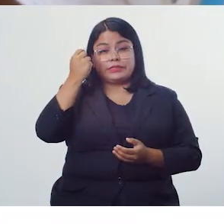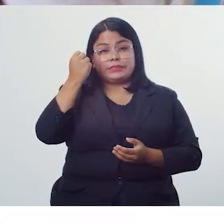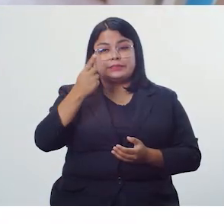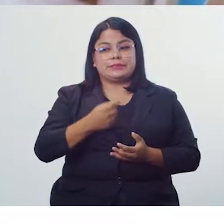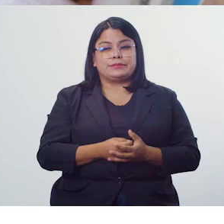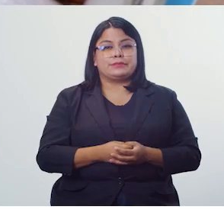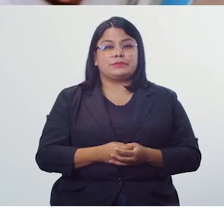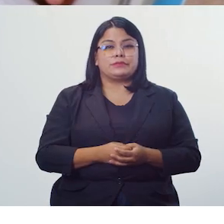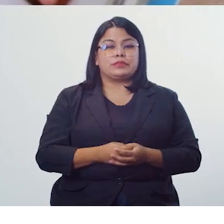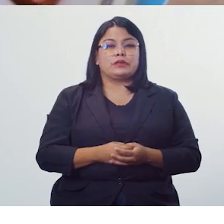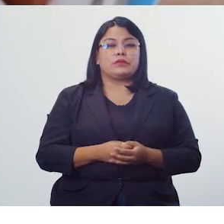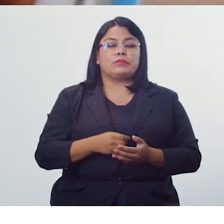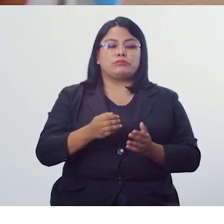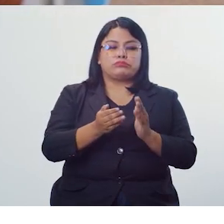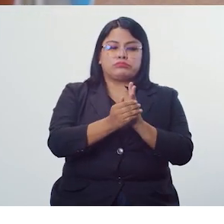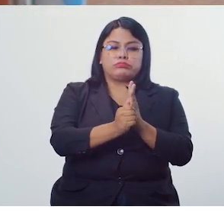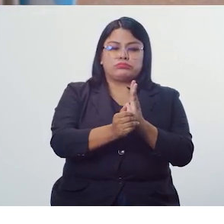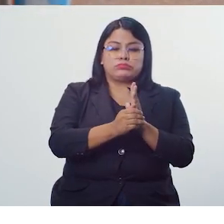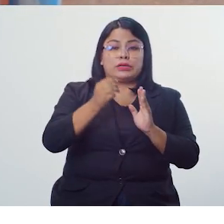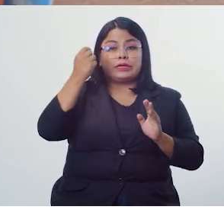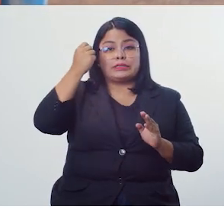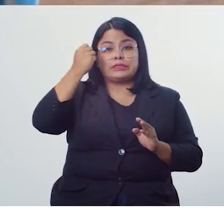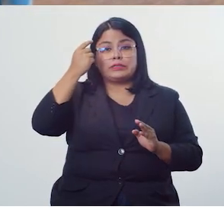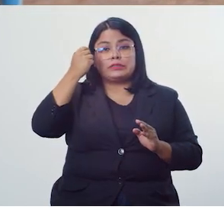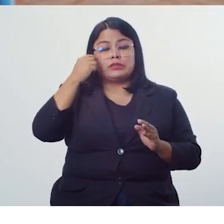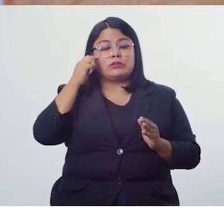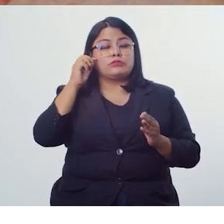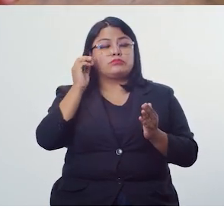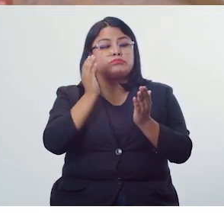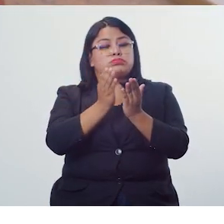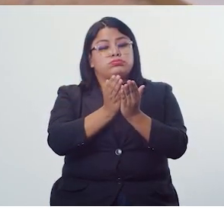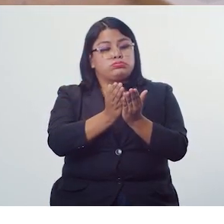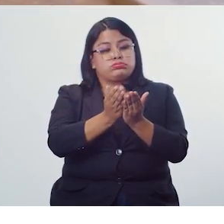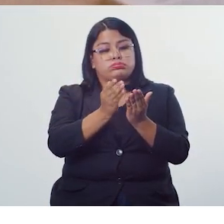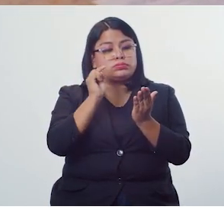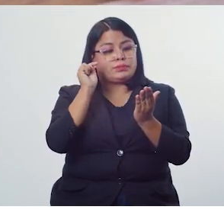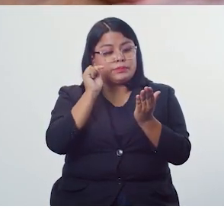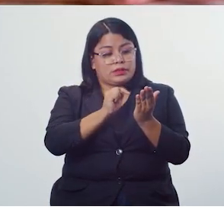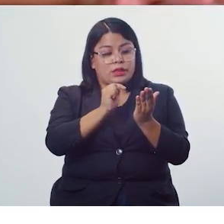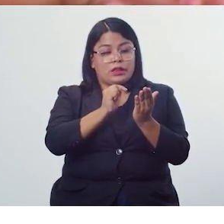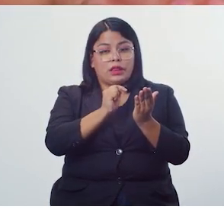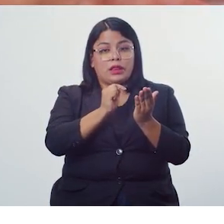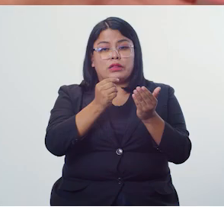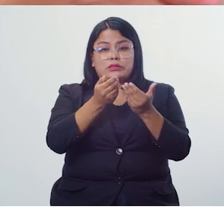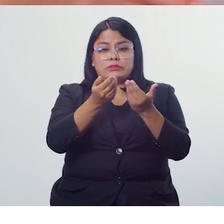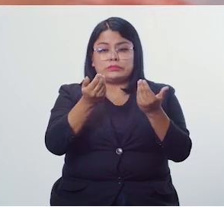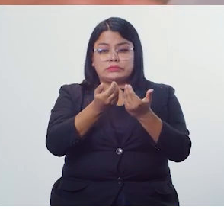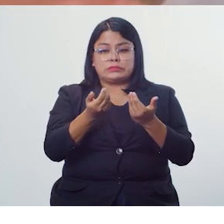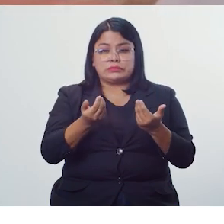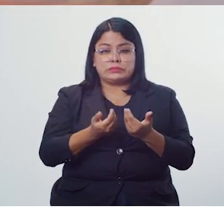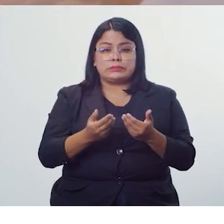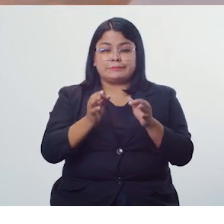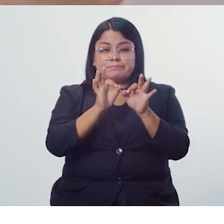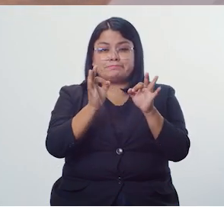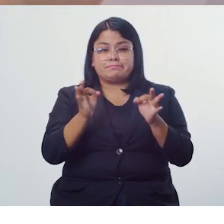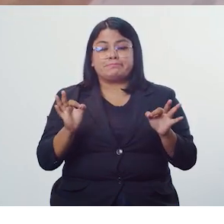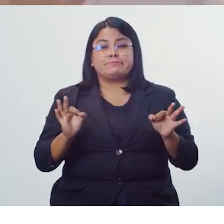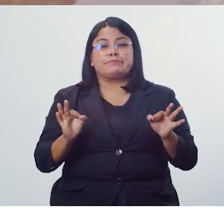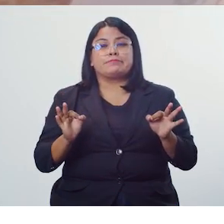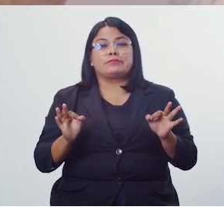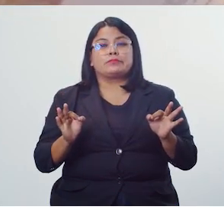comprensión. Como la capacidad para entender lo que se lee, requiere que el estudiantado decodifique el texto